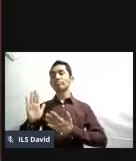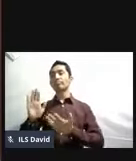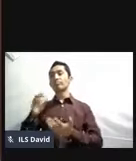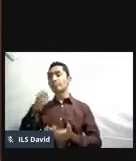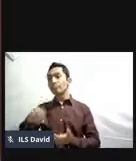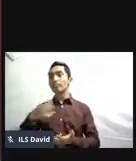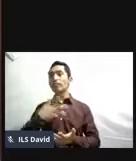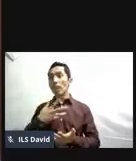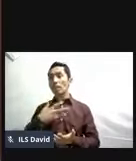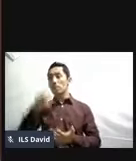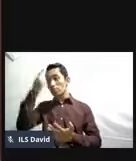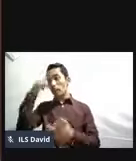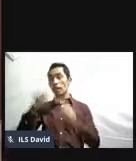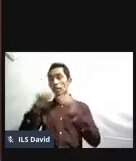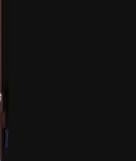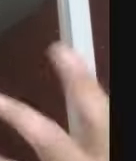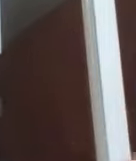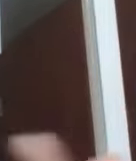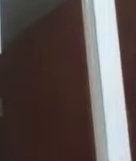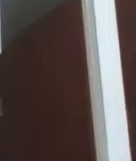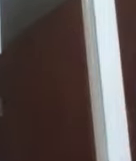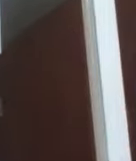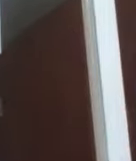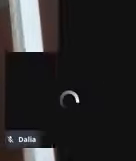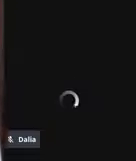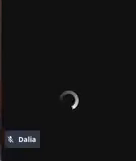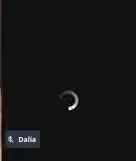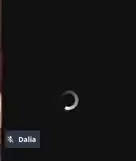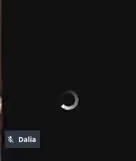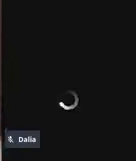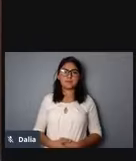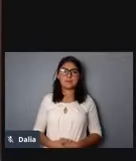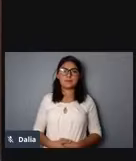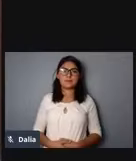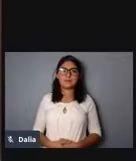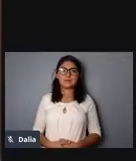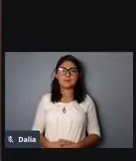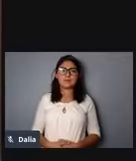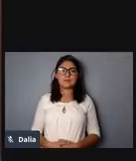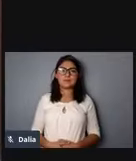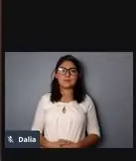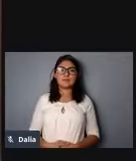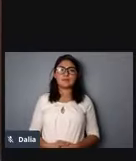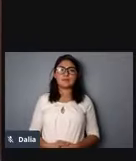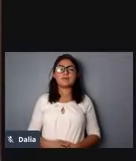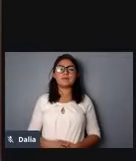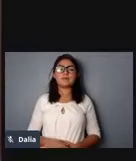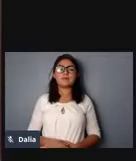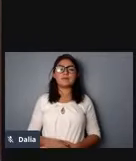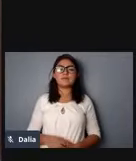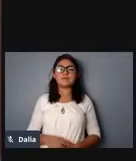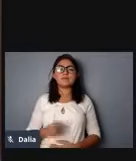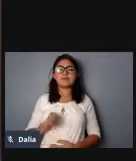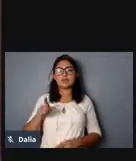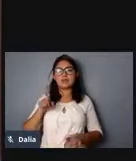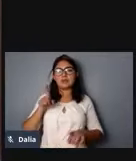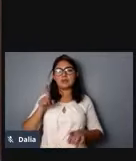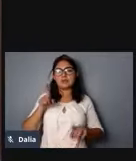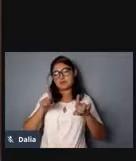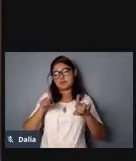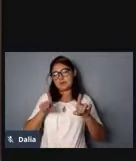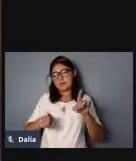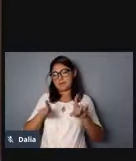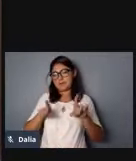la diferencia entre la persona que lo hace de manera voluntaria, está en el sentido